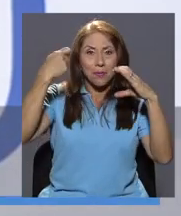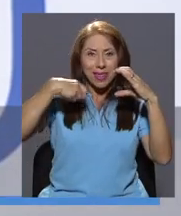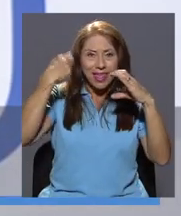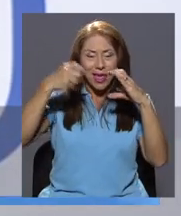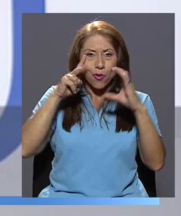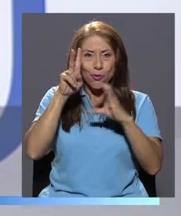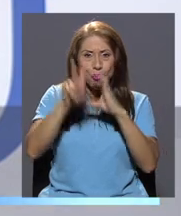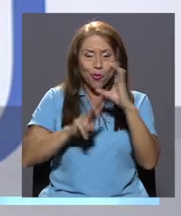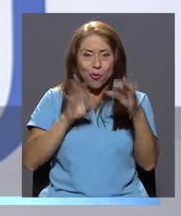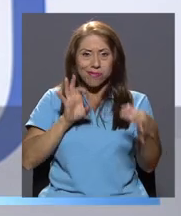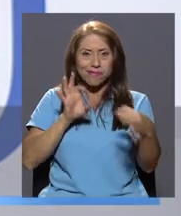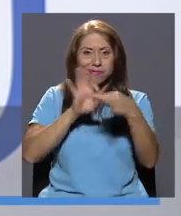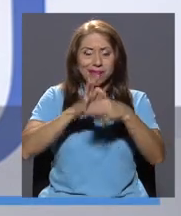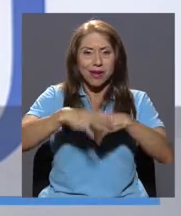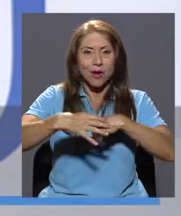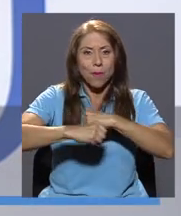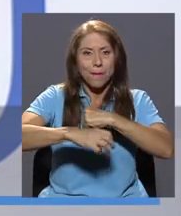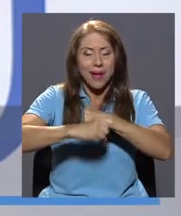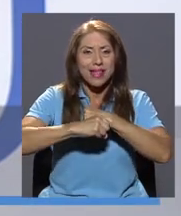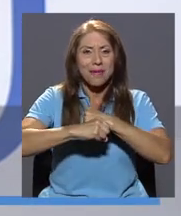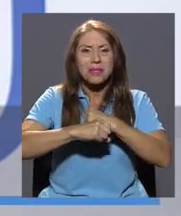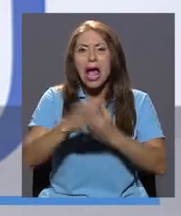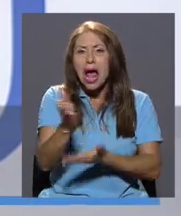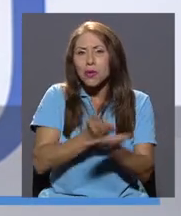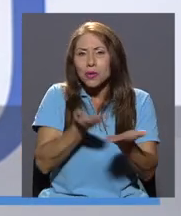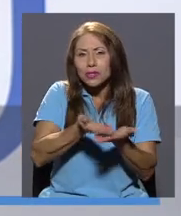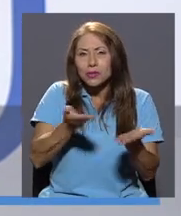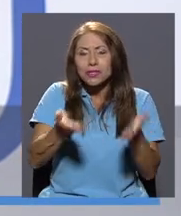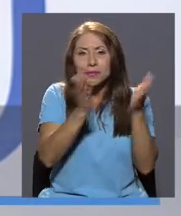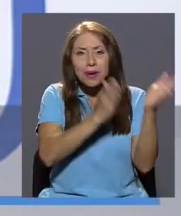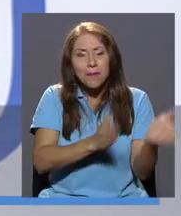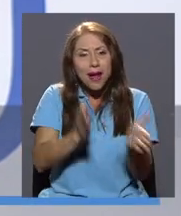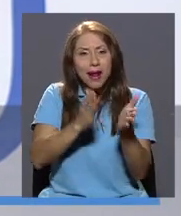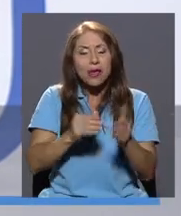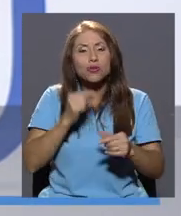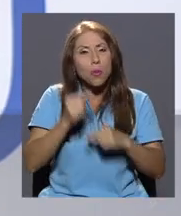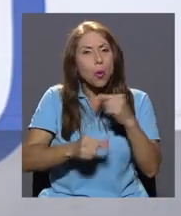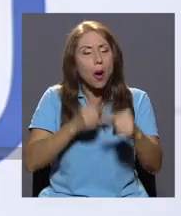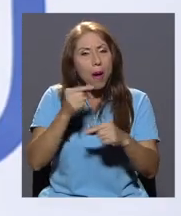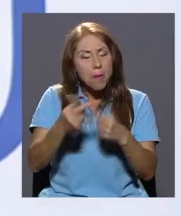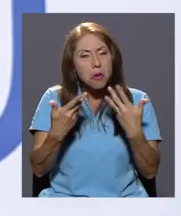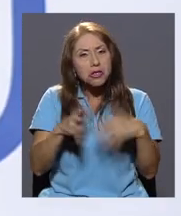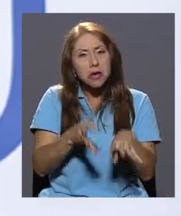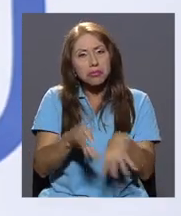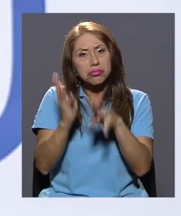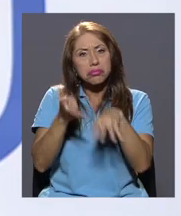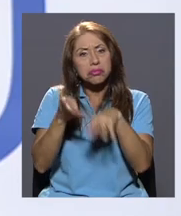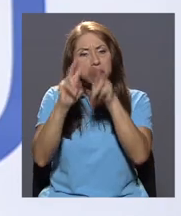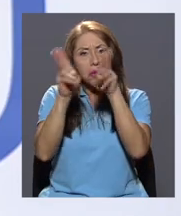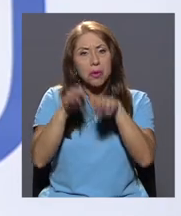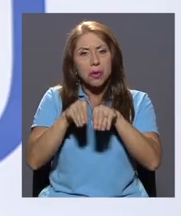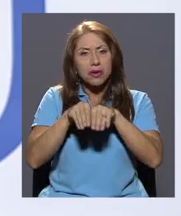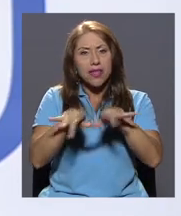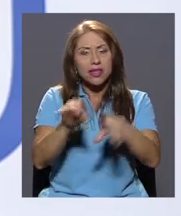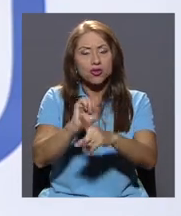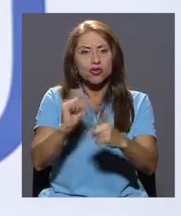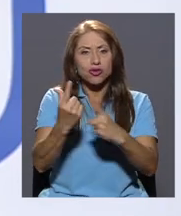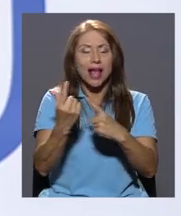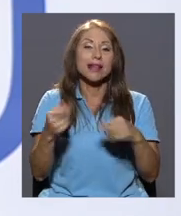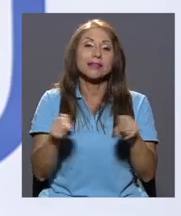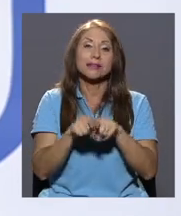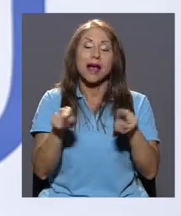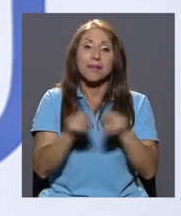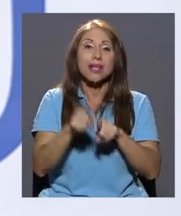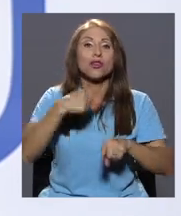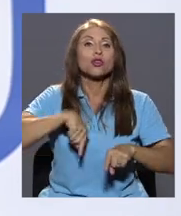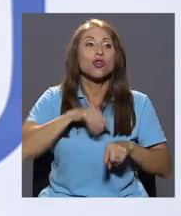torno a la campaña. Uh-huh. Tenemos ahí uno que otro detallitos preparados que van a ir saliendo poco a poco en redes sociales. De igual manera,